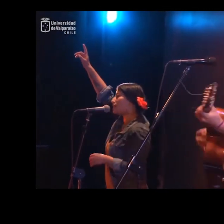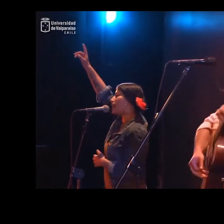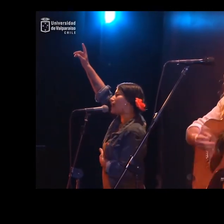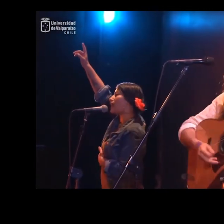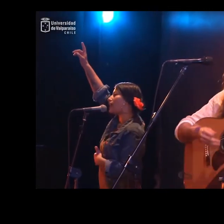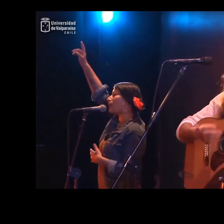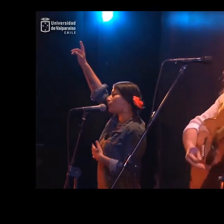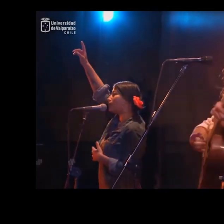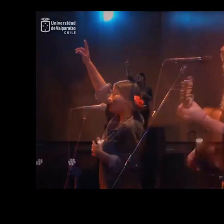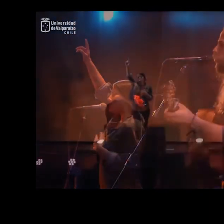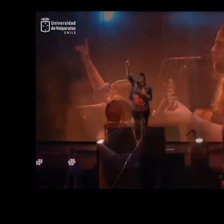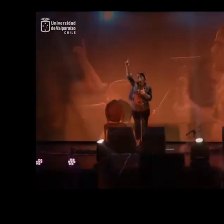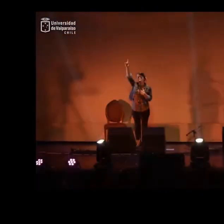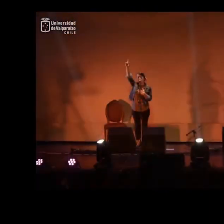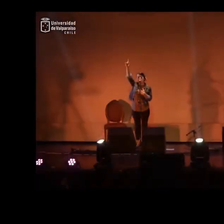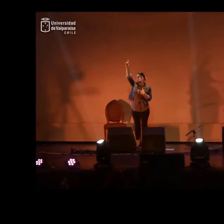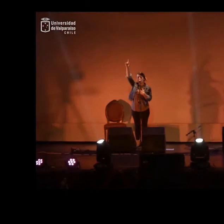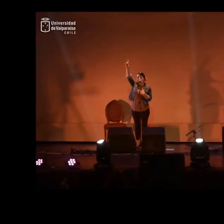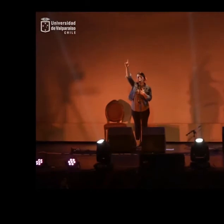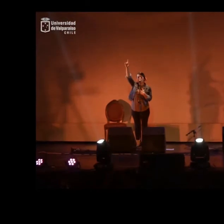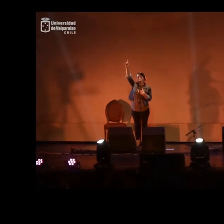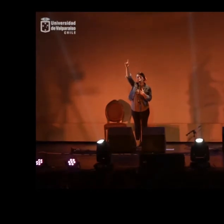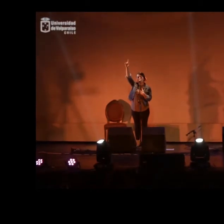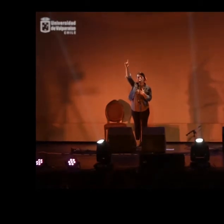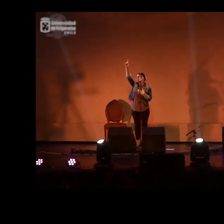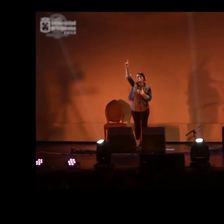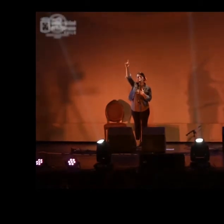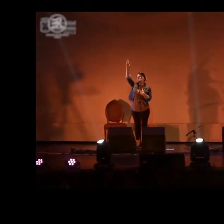y sacar la voz.